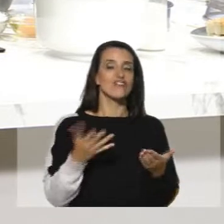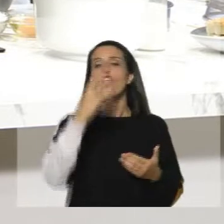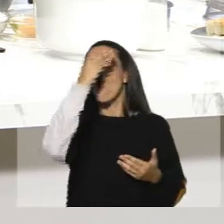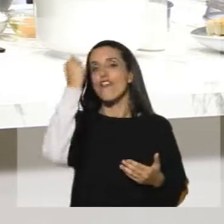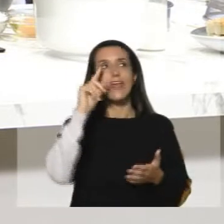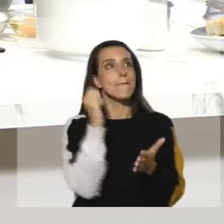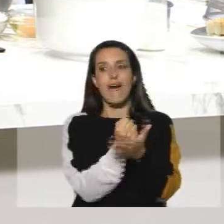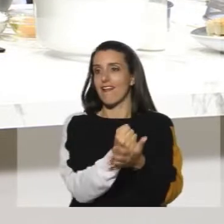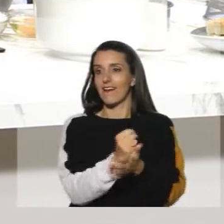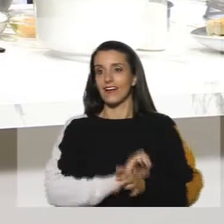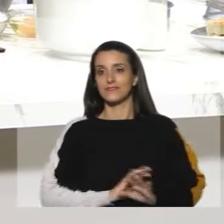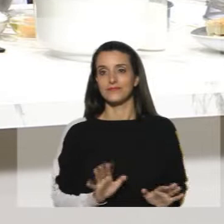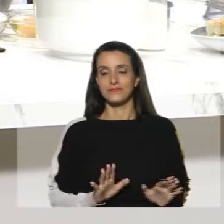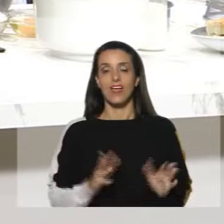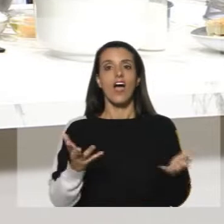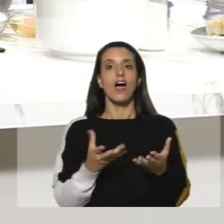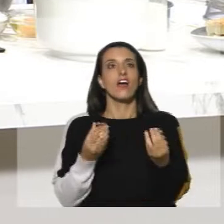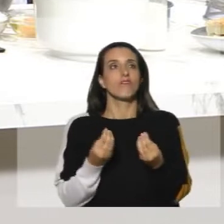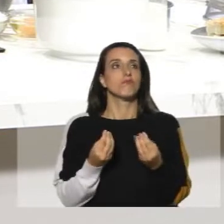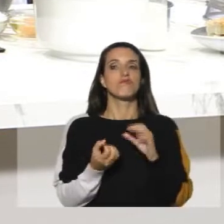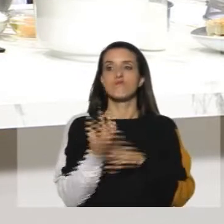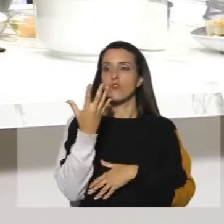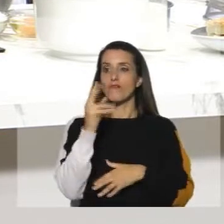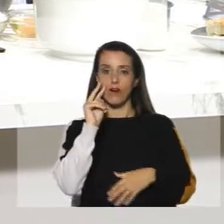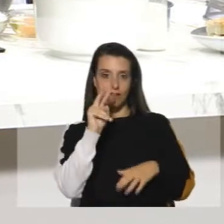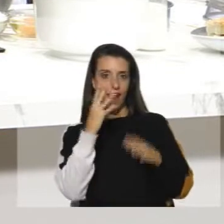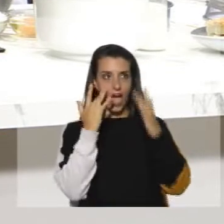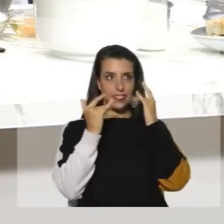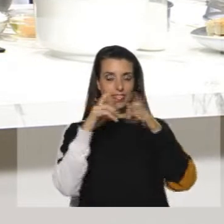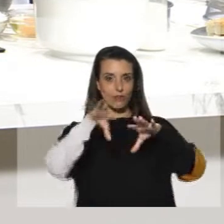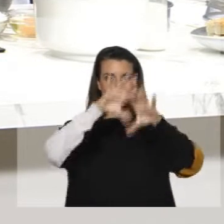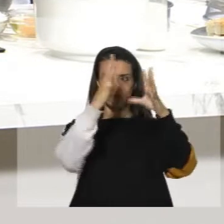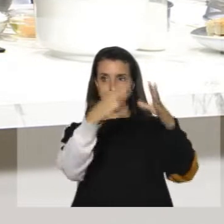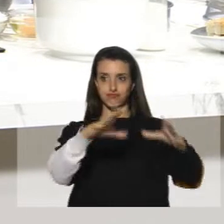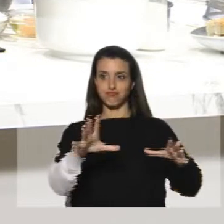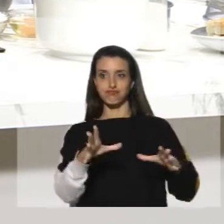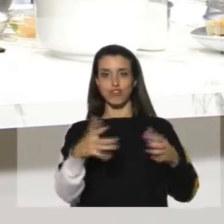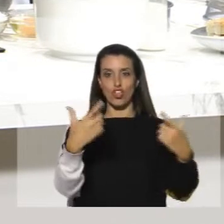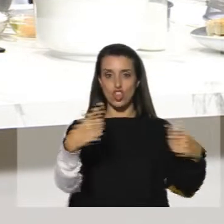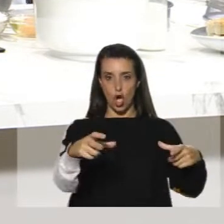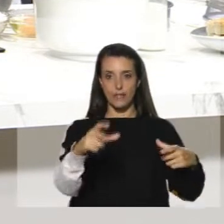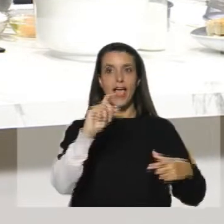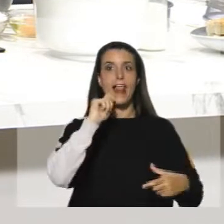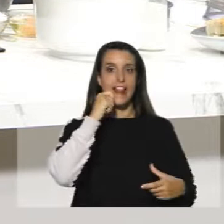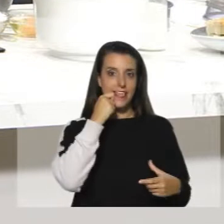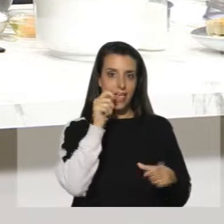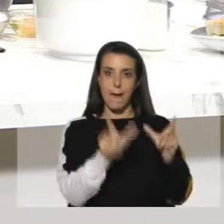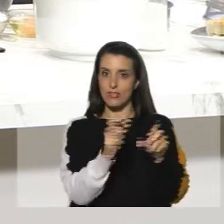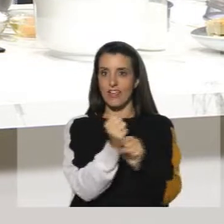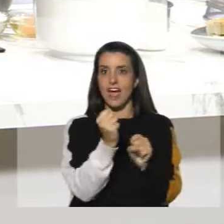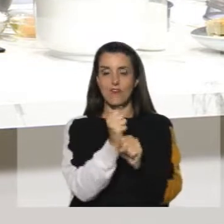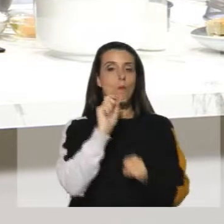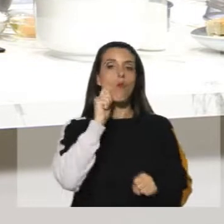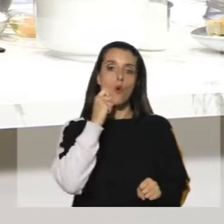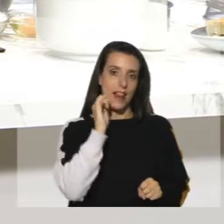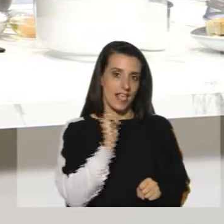más, ¿viste? No, pero viste que ahora como que se ha hecho más visual. Artístico, más claro. Artístico. Que también todo. Está espectacular, ¿no? Me la encanta. Gente que trabaja pero esto, ver que son colegas,